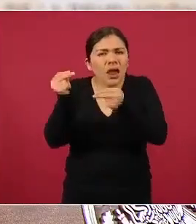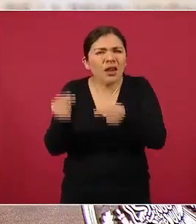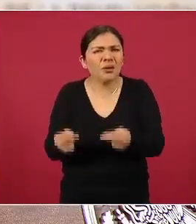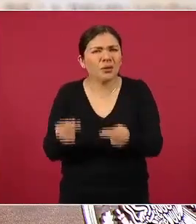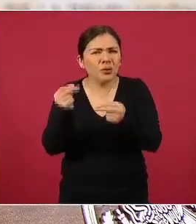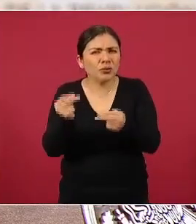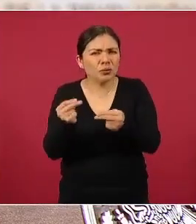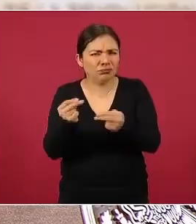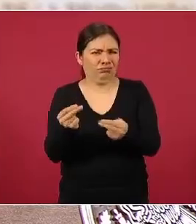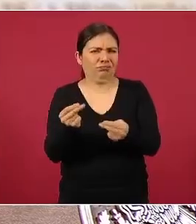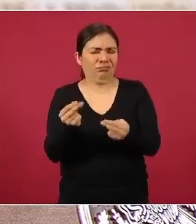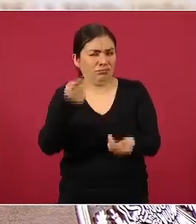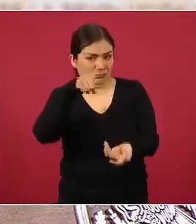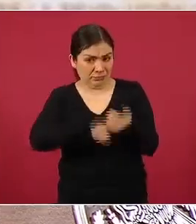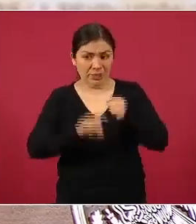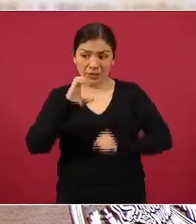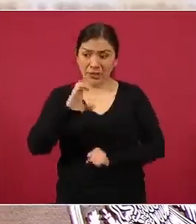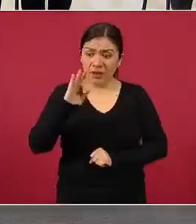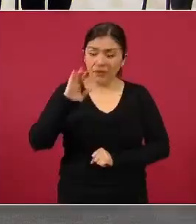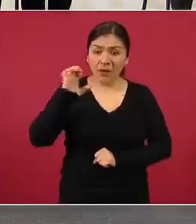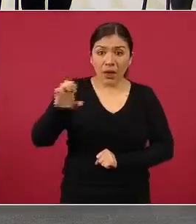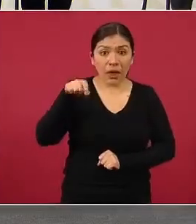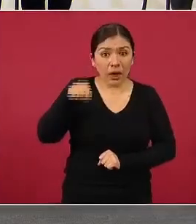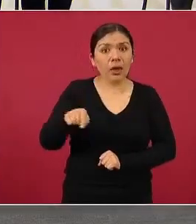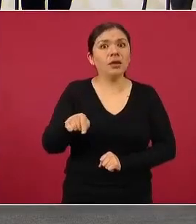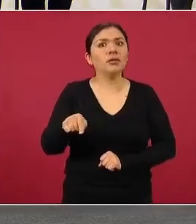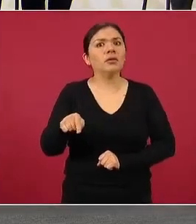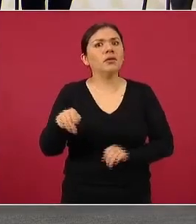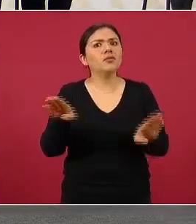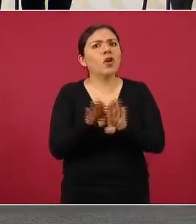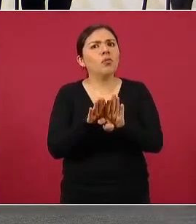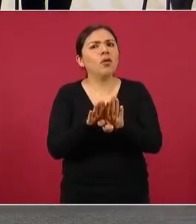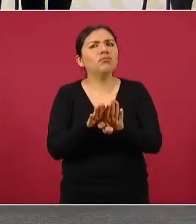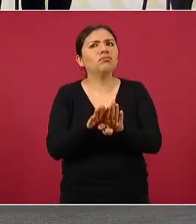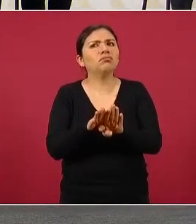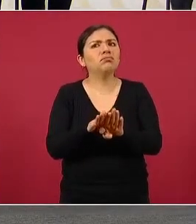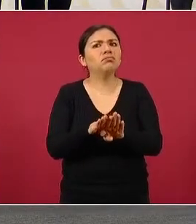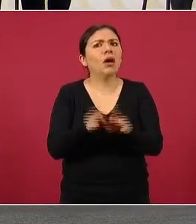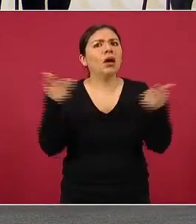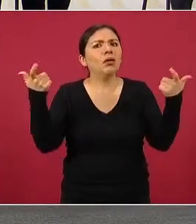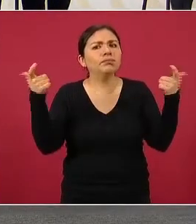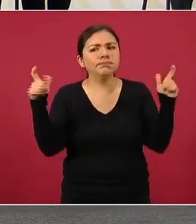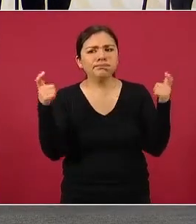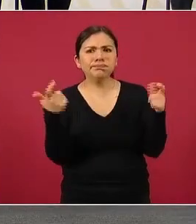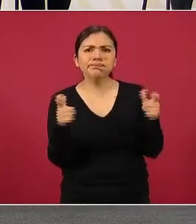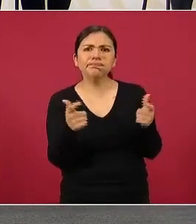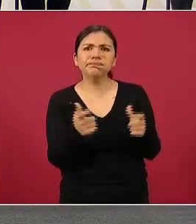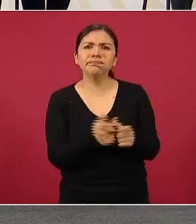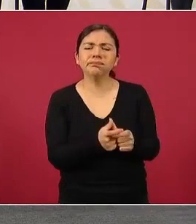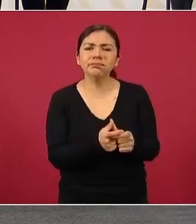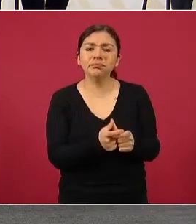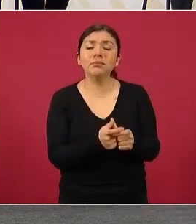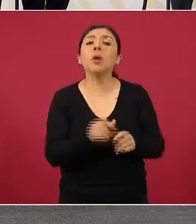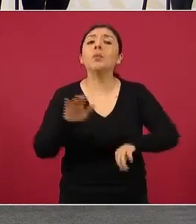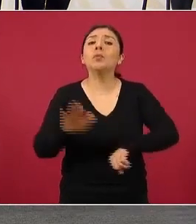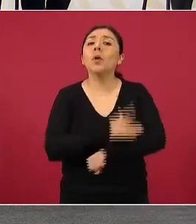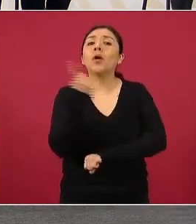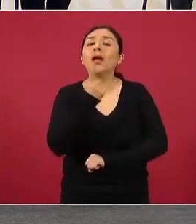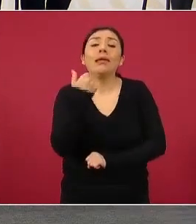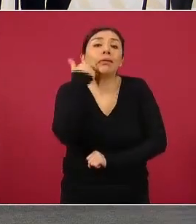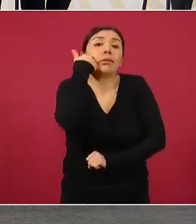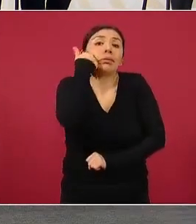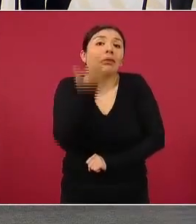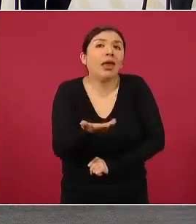mientras la Comisión Federal de Electricidad pues se fue quedando rezagada, porque el propósito